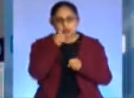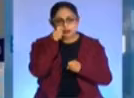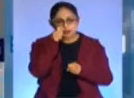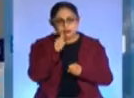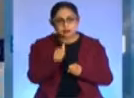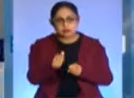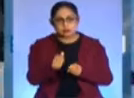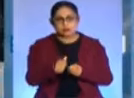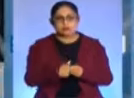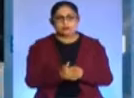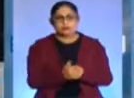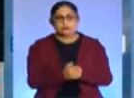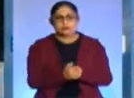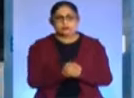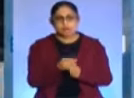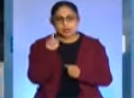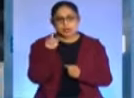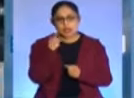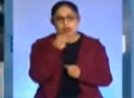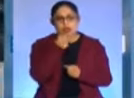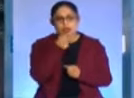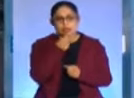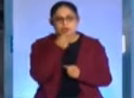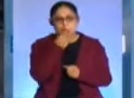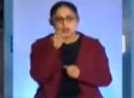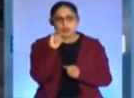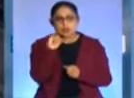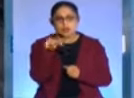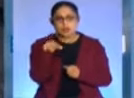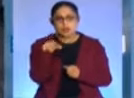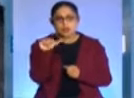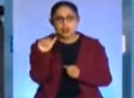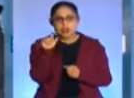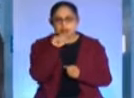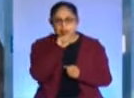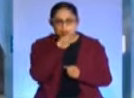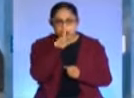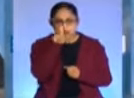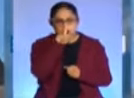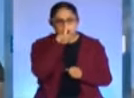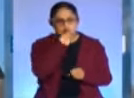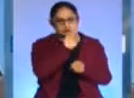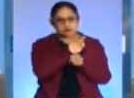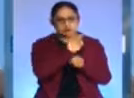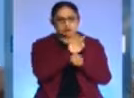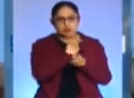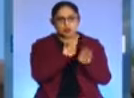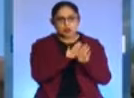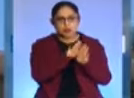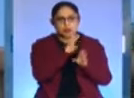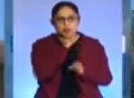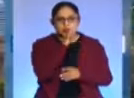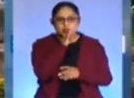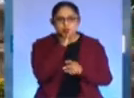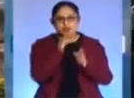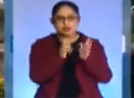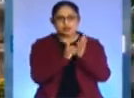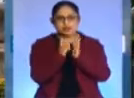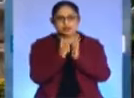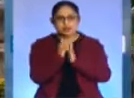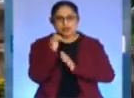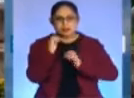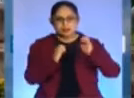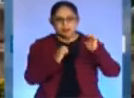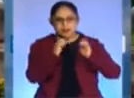acción. El funcionario agregó que el INAH también asesora y orienta sobre las acciones de conservación de los inmuebles